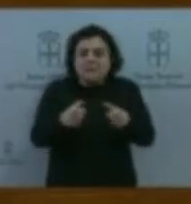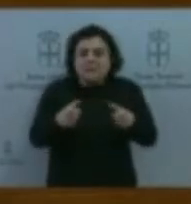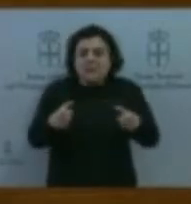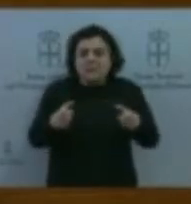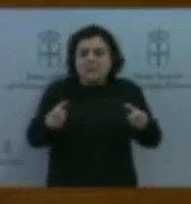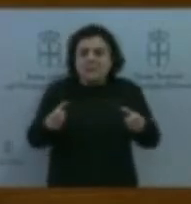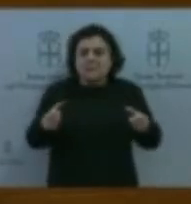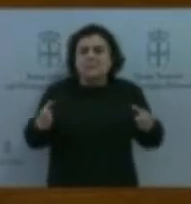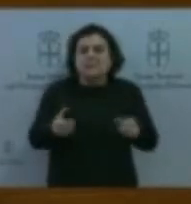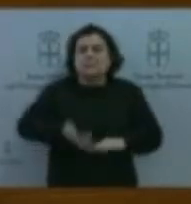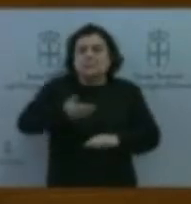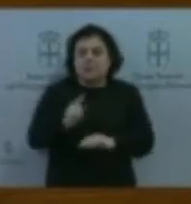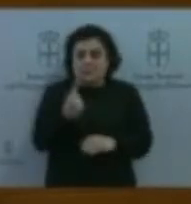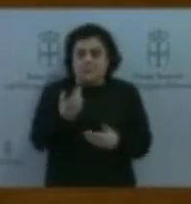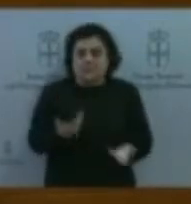problema en el que tenemos que buscar soluciones.